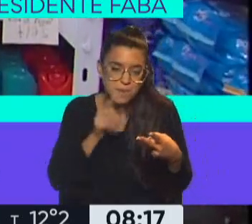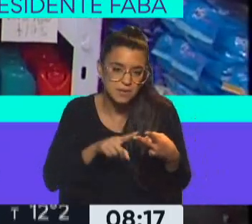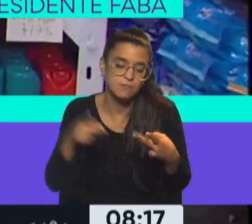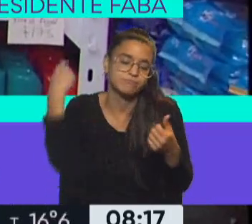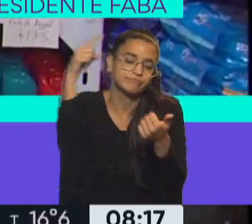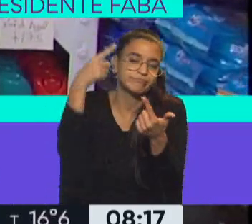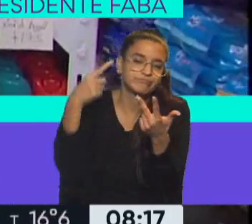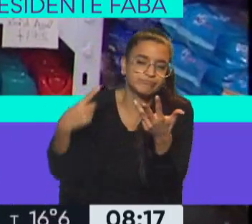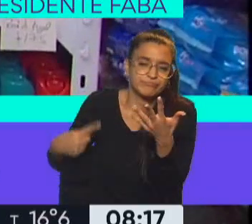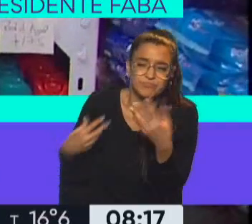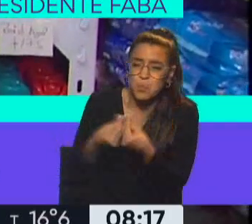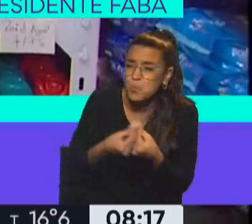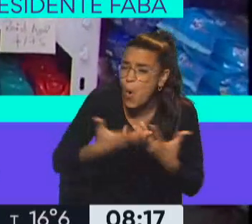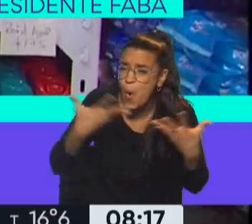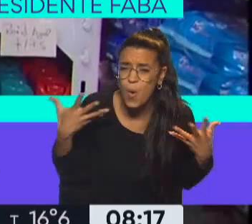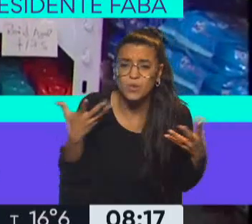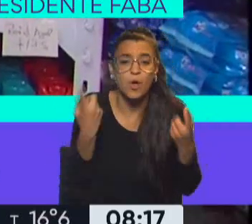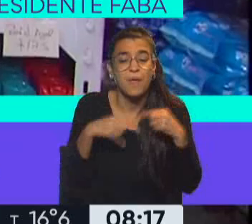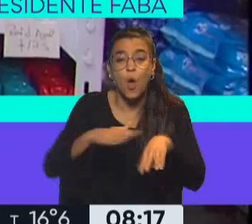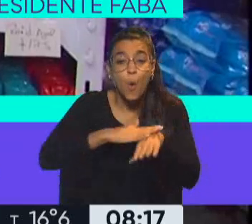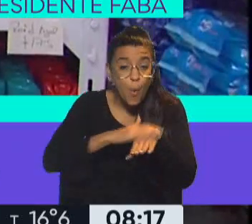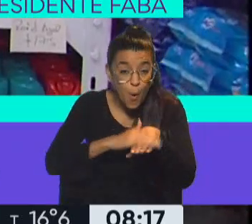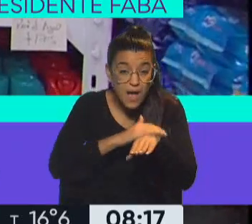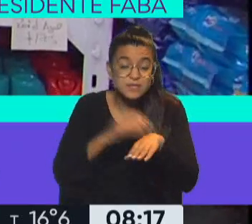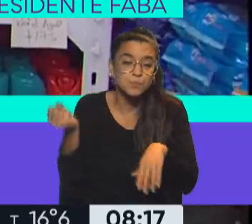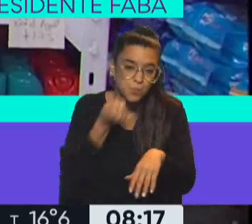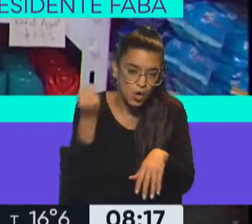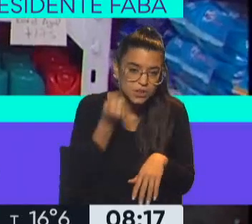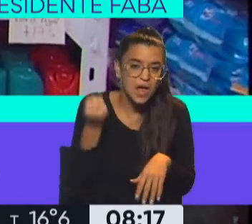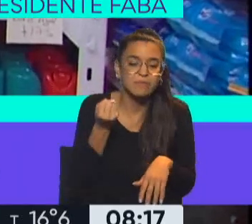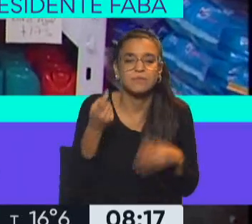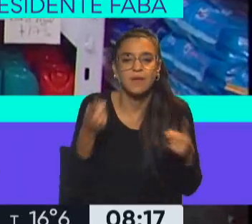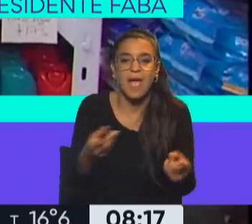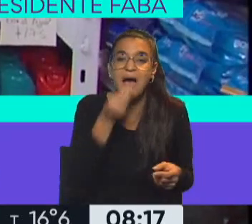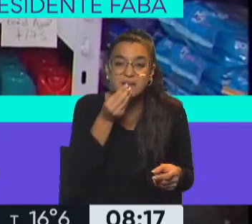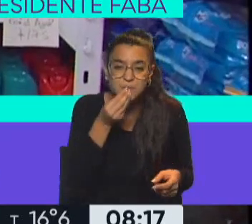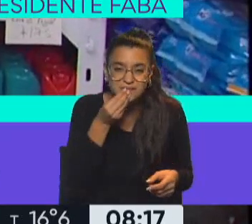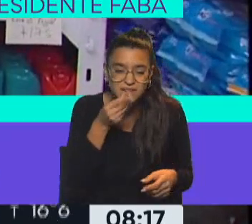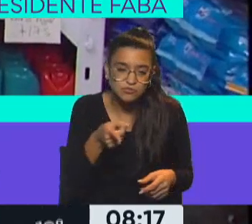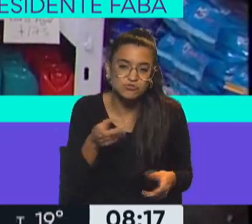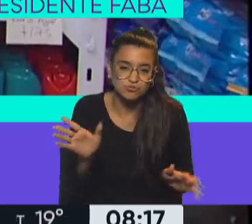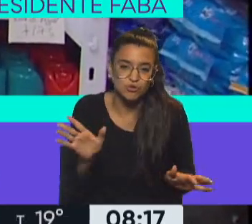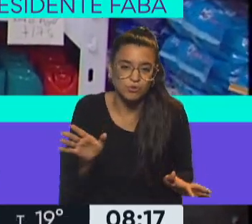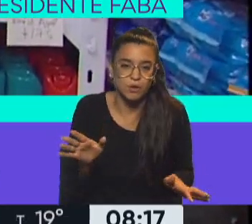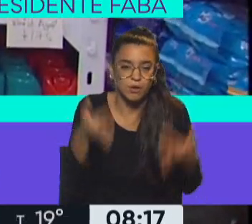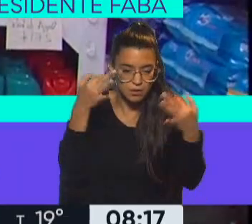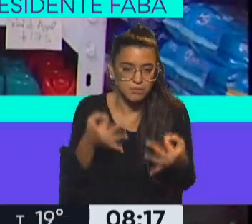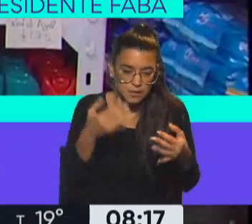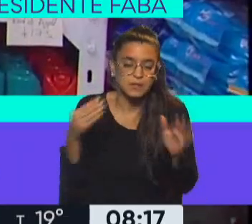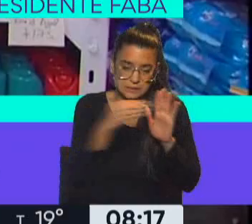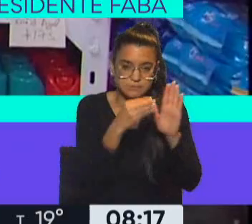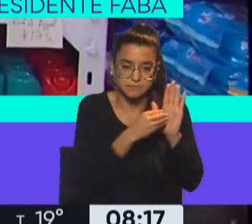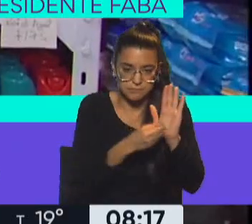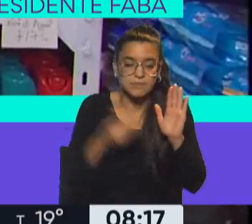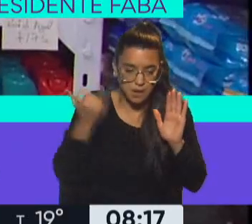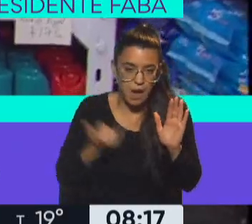interminables cierto pero lo básico y lo importante que es lo de la alimentación es es lo que está dentro